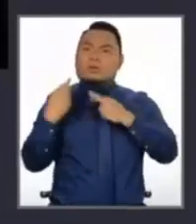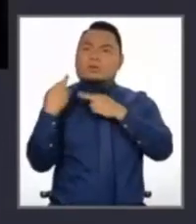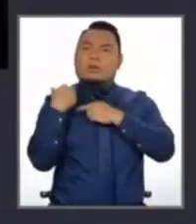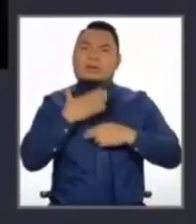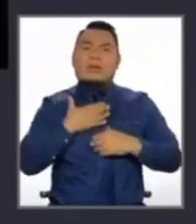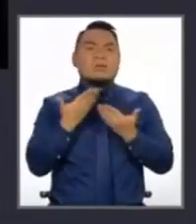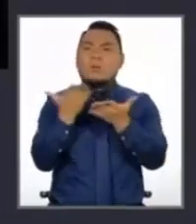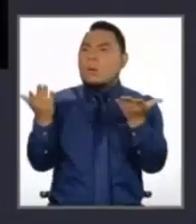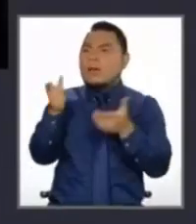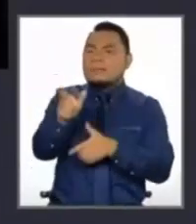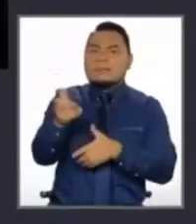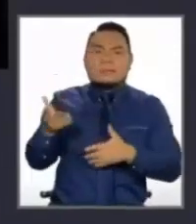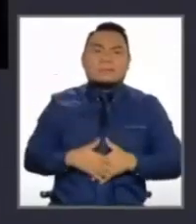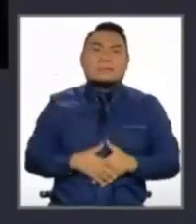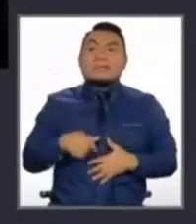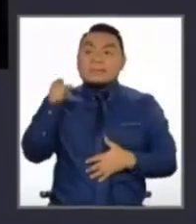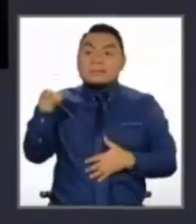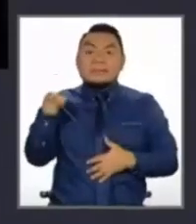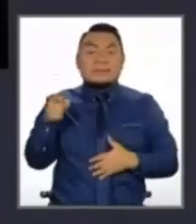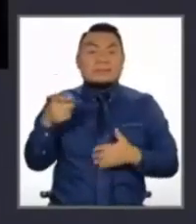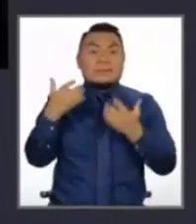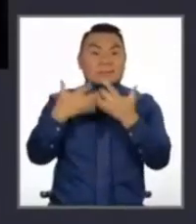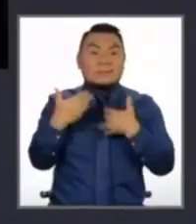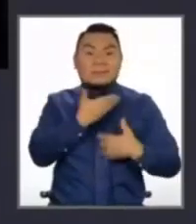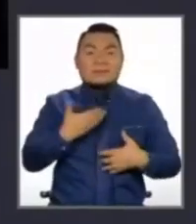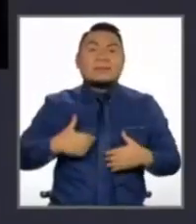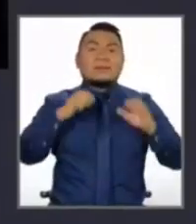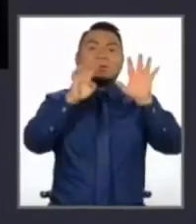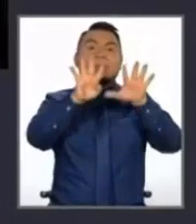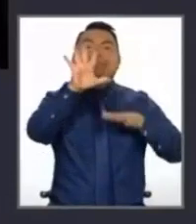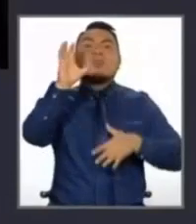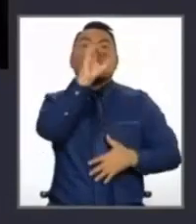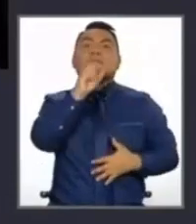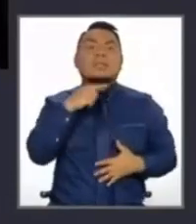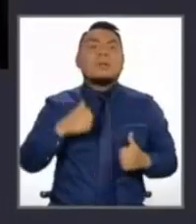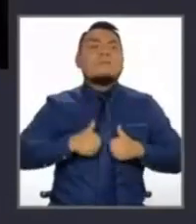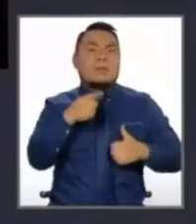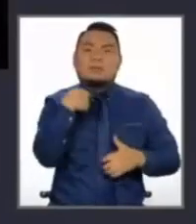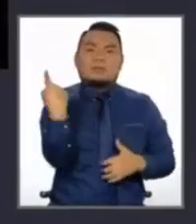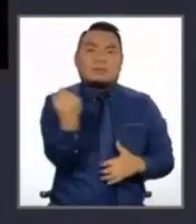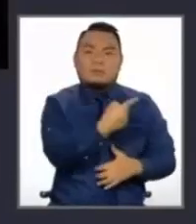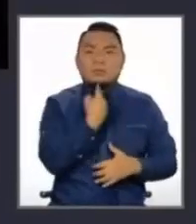esto, ocupa el 95% de la vida de ustedes.